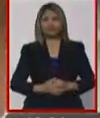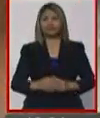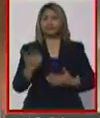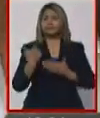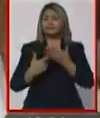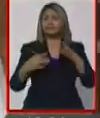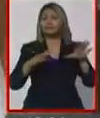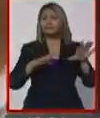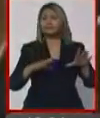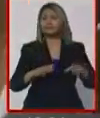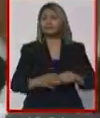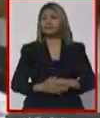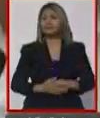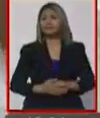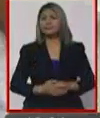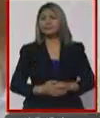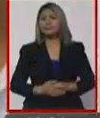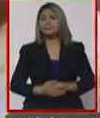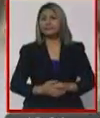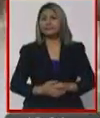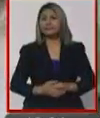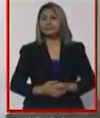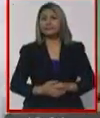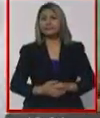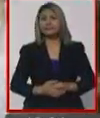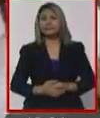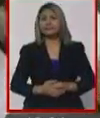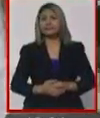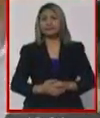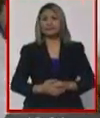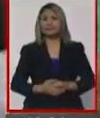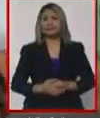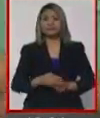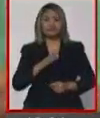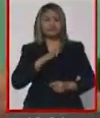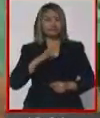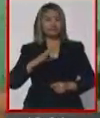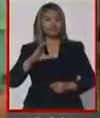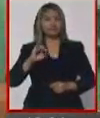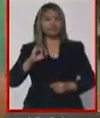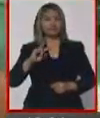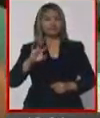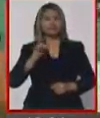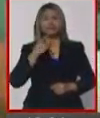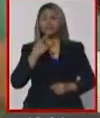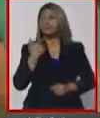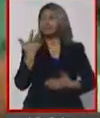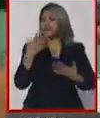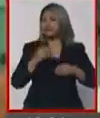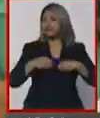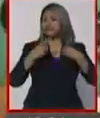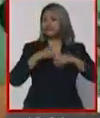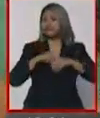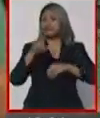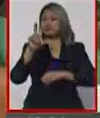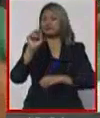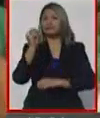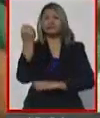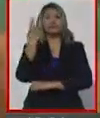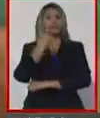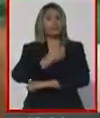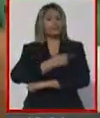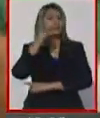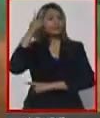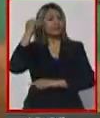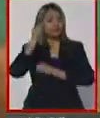con las movilizaciones? ¿Perdón? ¿Qué tiempo da para iniciar con las movilizaciones? El Comité Cívico ha sido claro, ha dado un plazo de 30